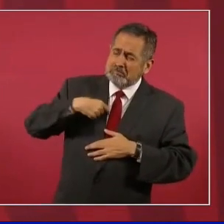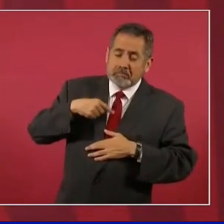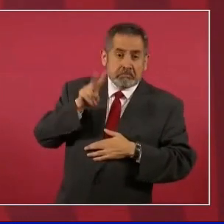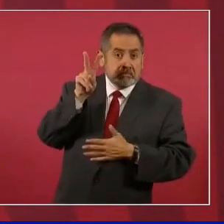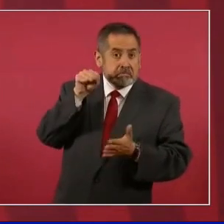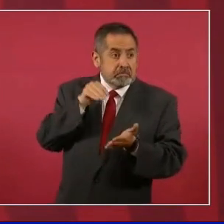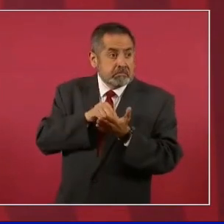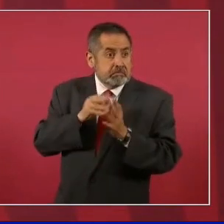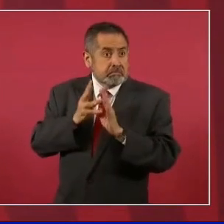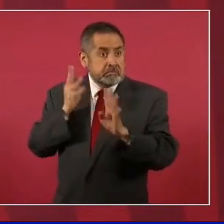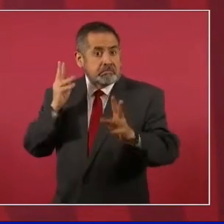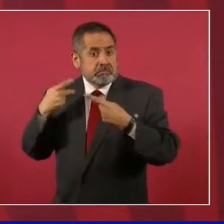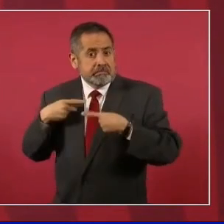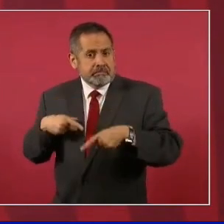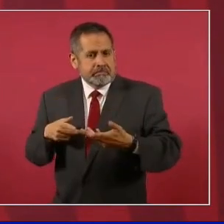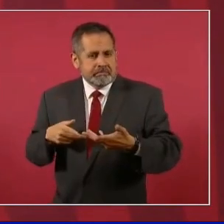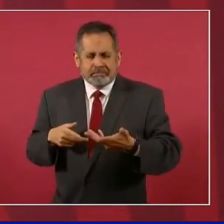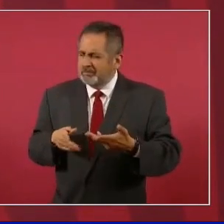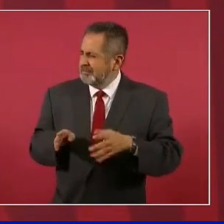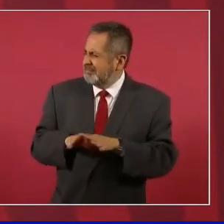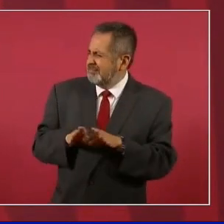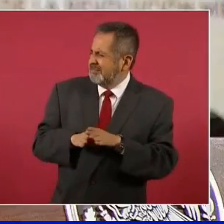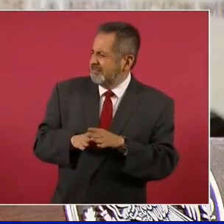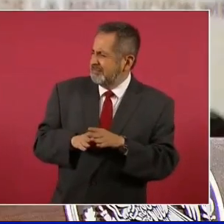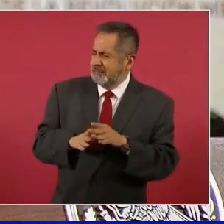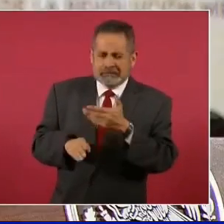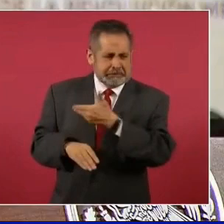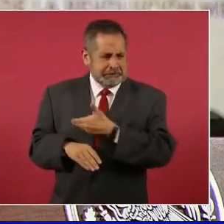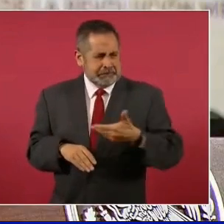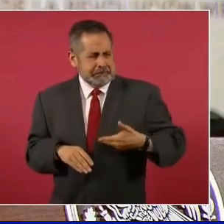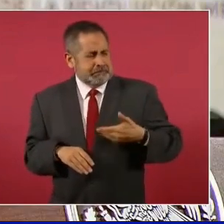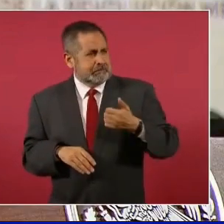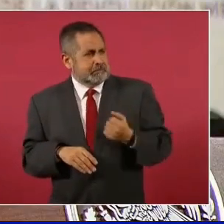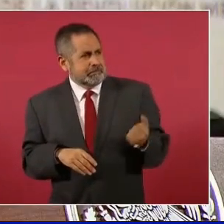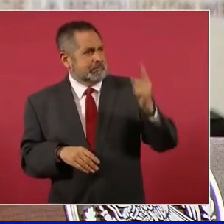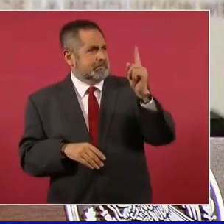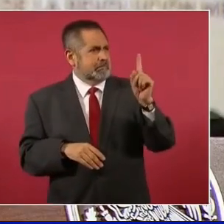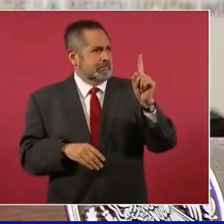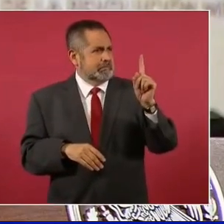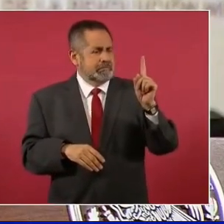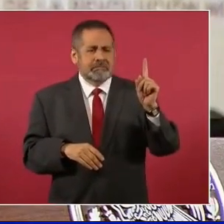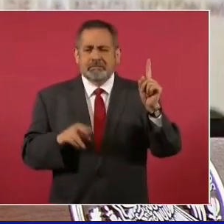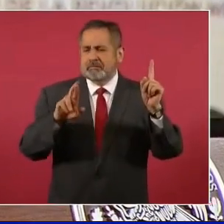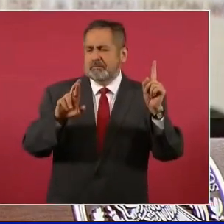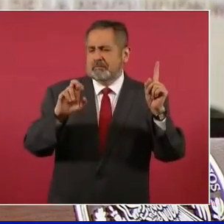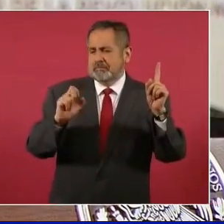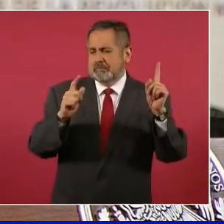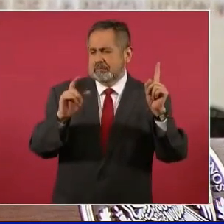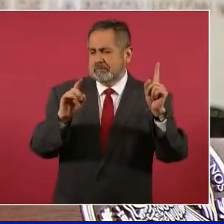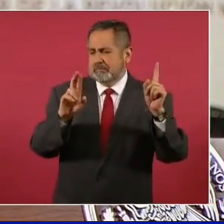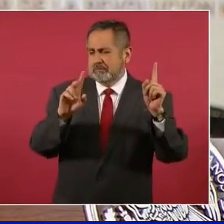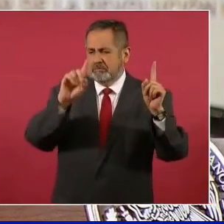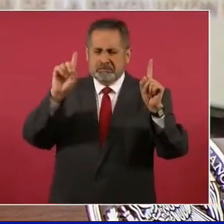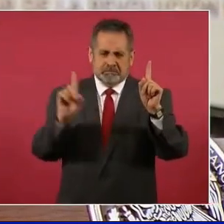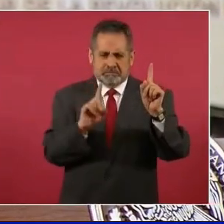¿Cómo? Si el presidente municipal tiene más jerarquía que el regidor.